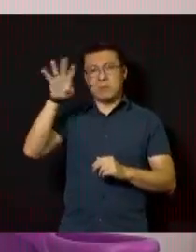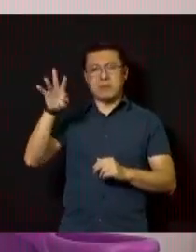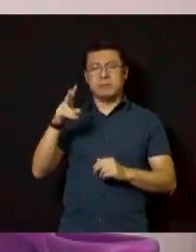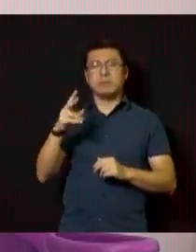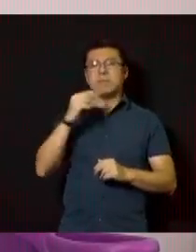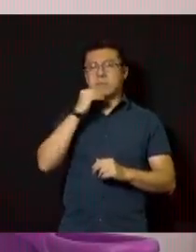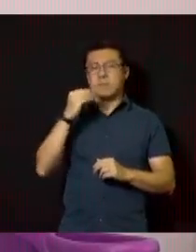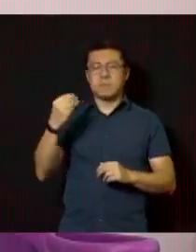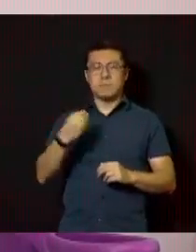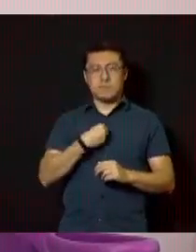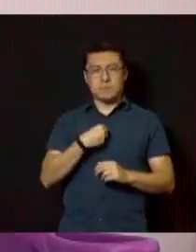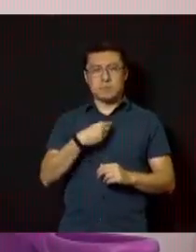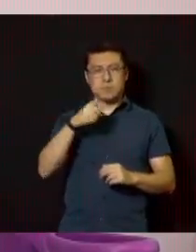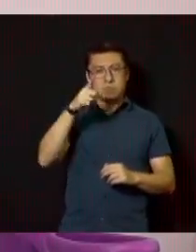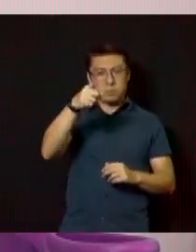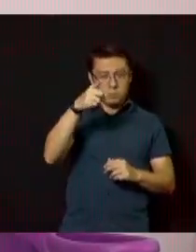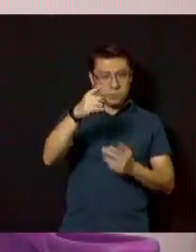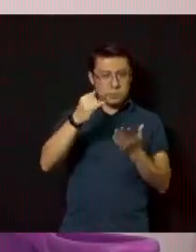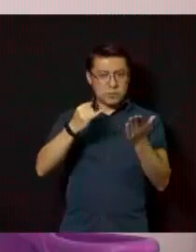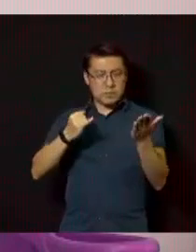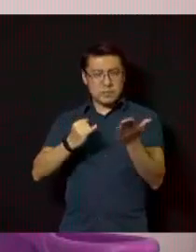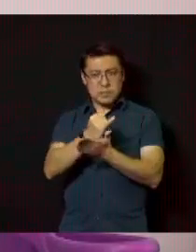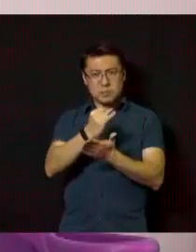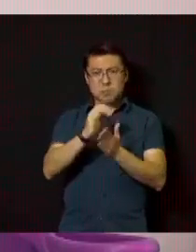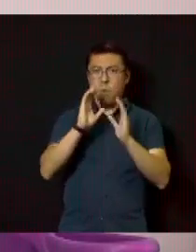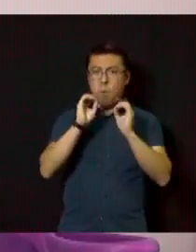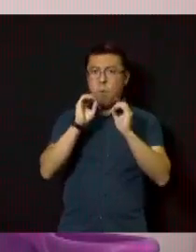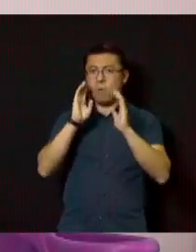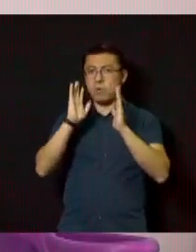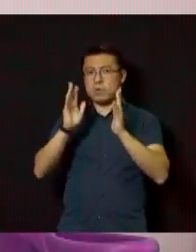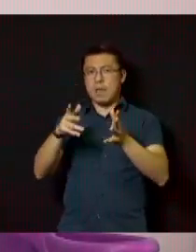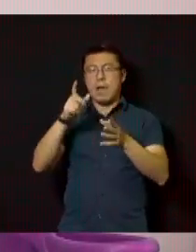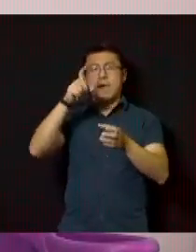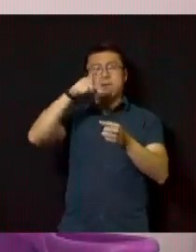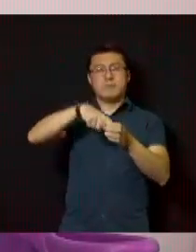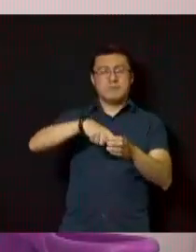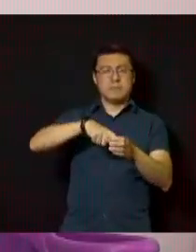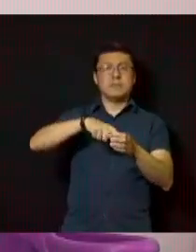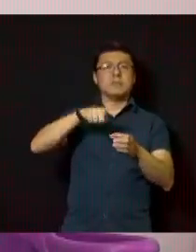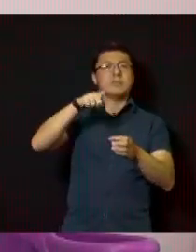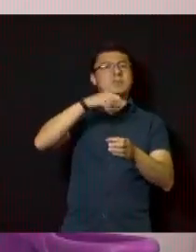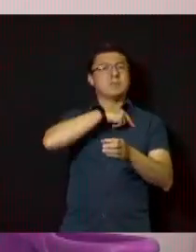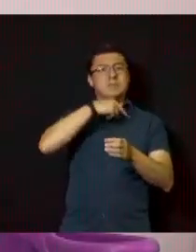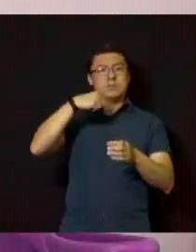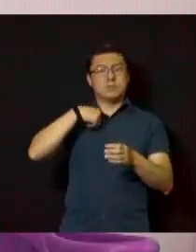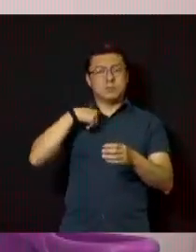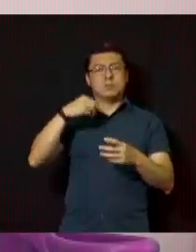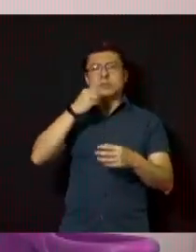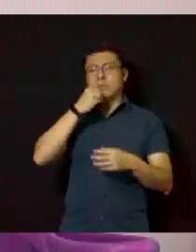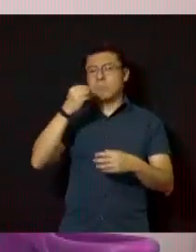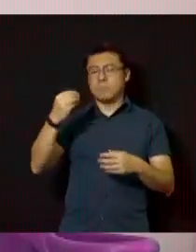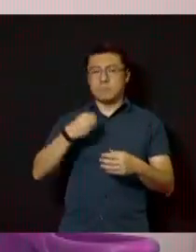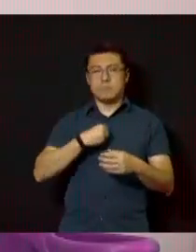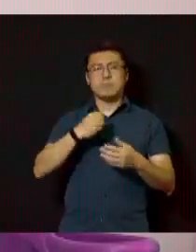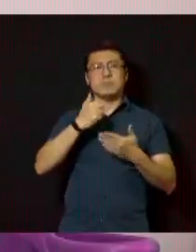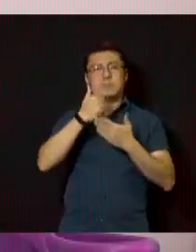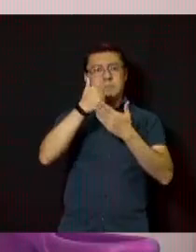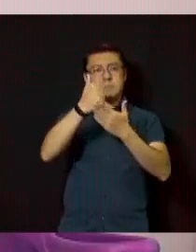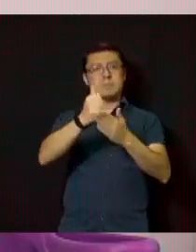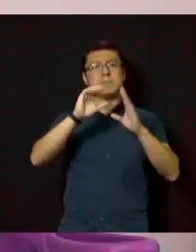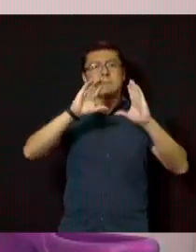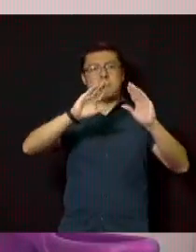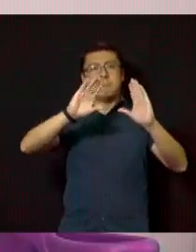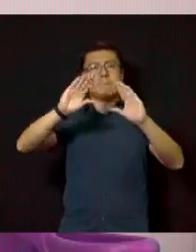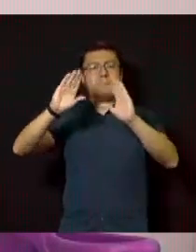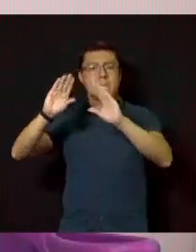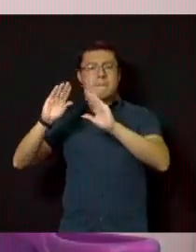compromiso es, si tú decides entrar o ya estás dentro de la compañía, ¿sí? Nosotros nos comprometemos a enseñarte, a duplicar todo